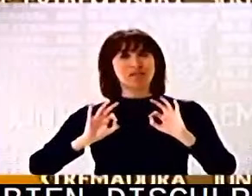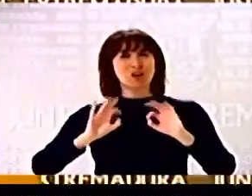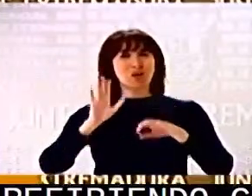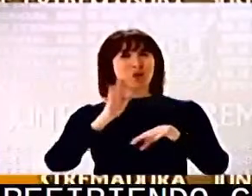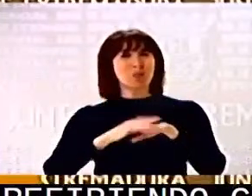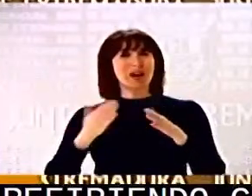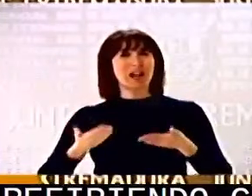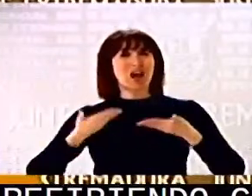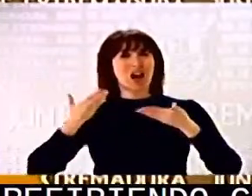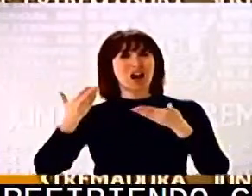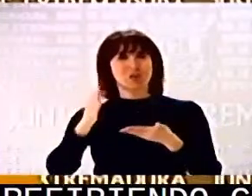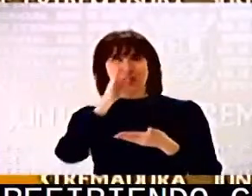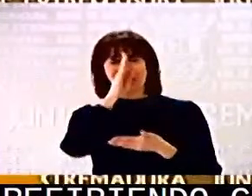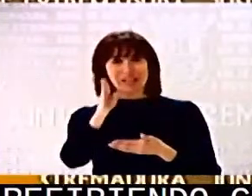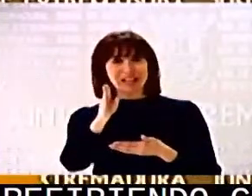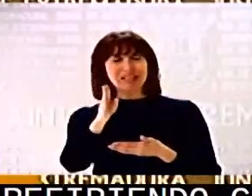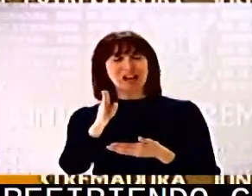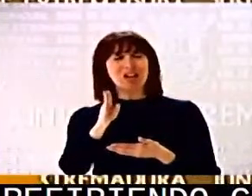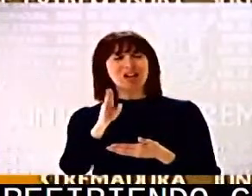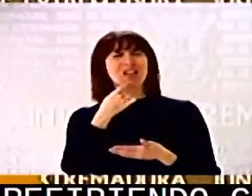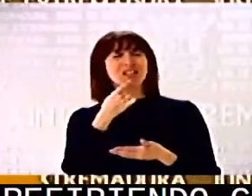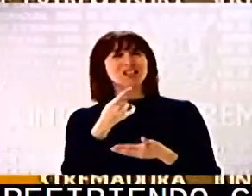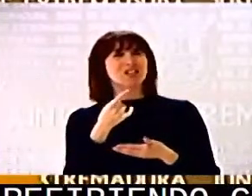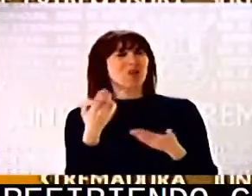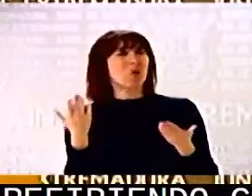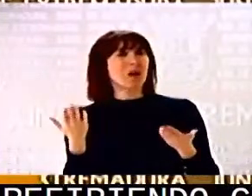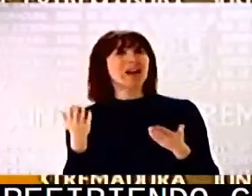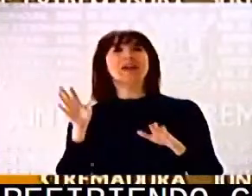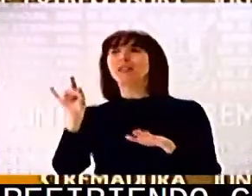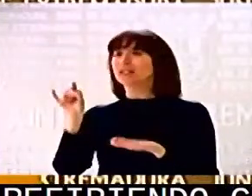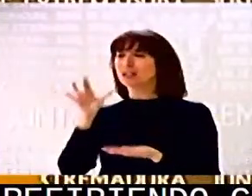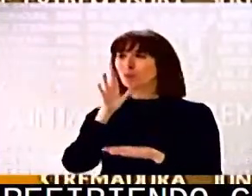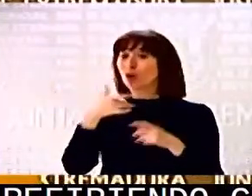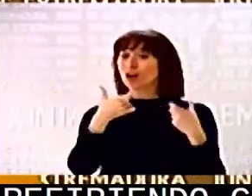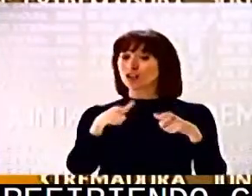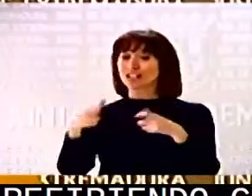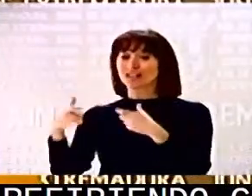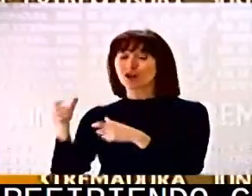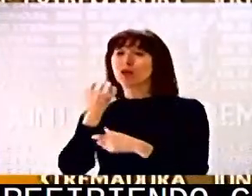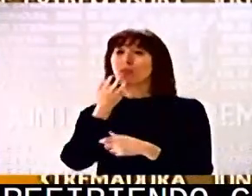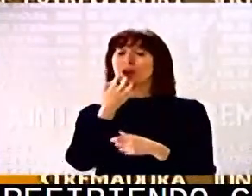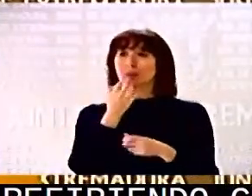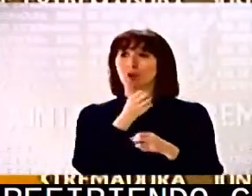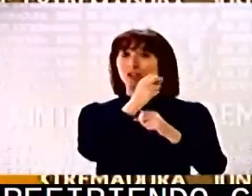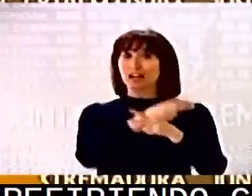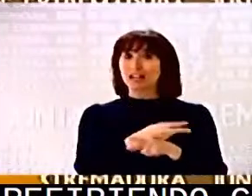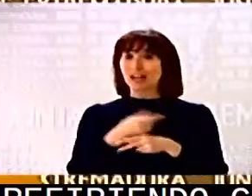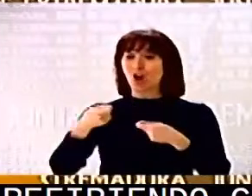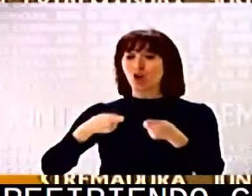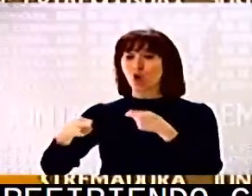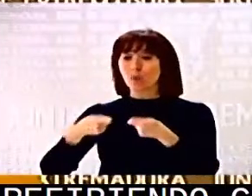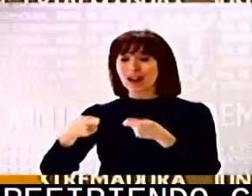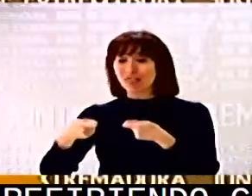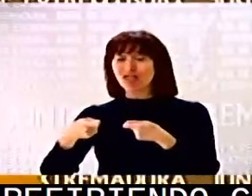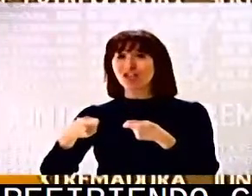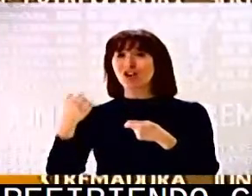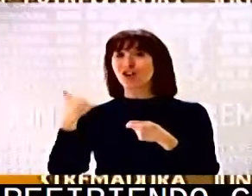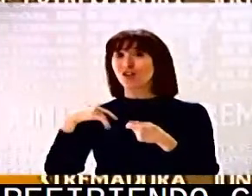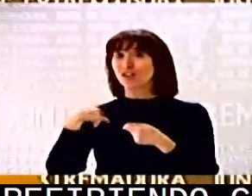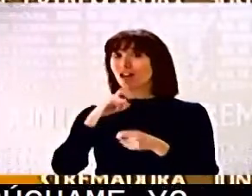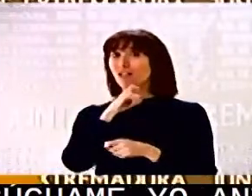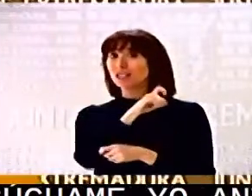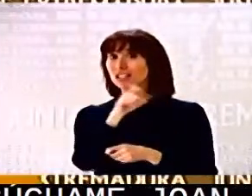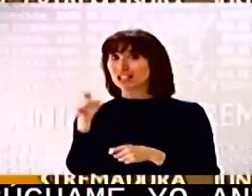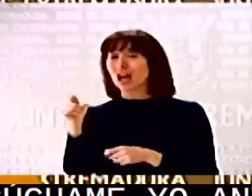ayudas directas, creo que ha dicho? Bueno, quiero recordar que entre los sectores estaba la hostelería, no sé si también el comercio, lo anunció ante